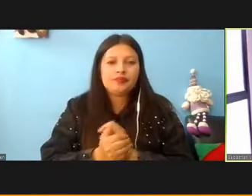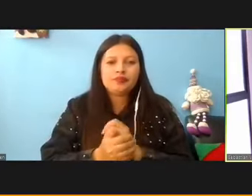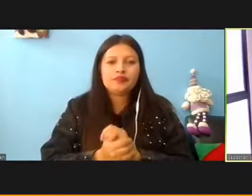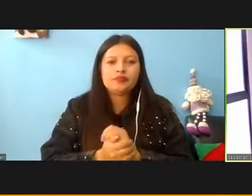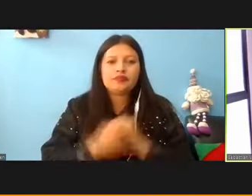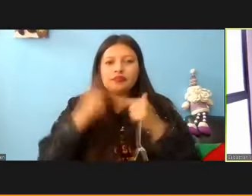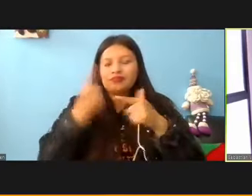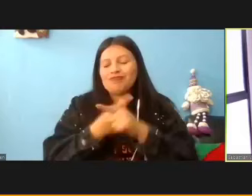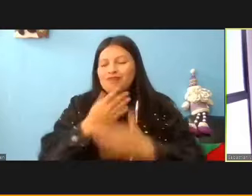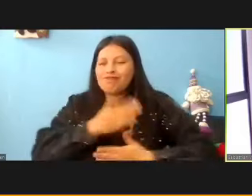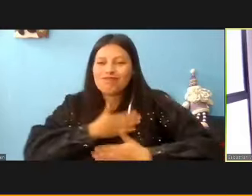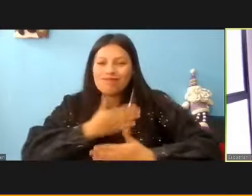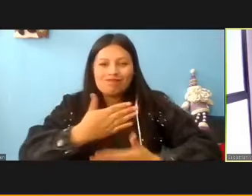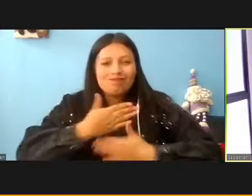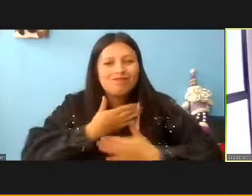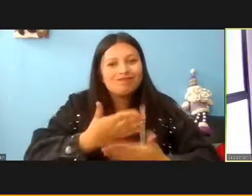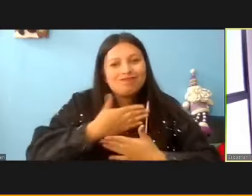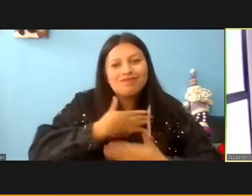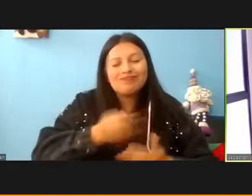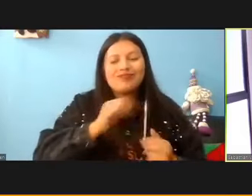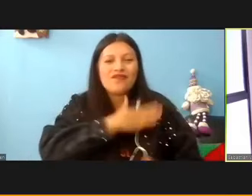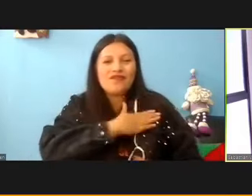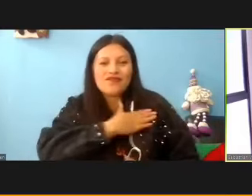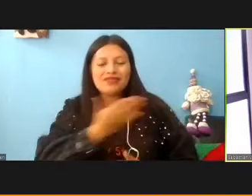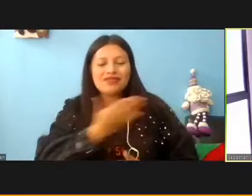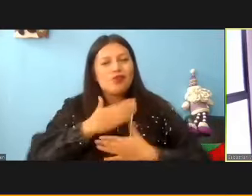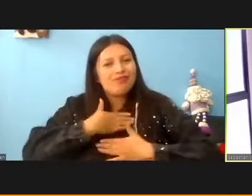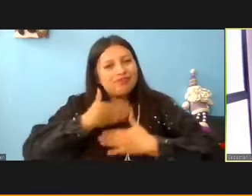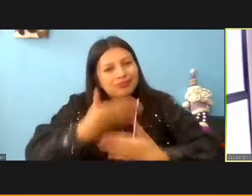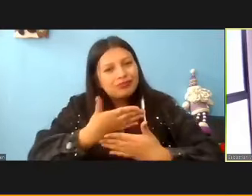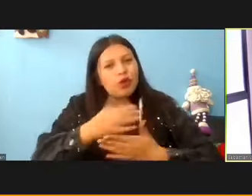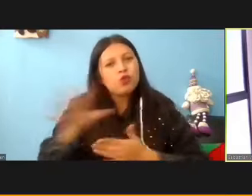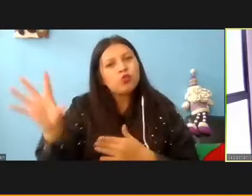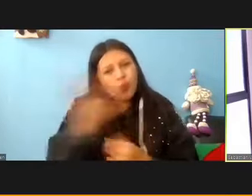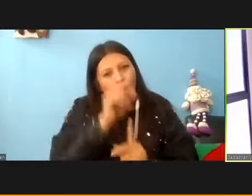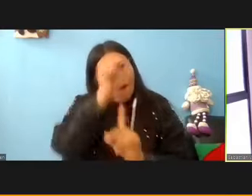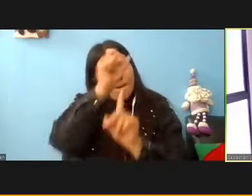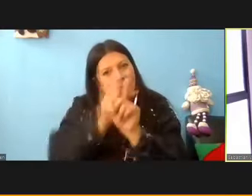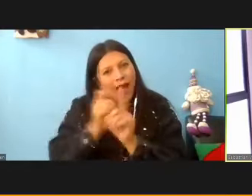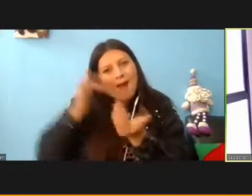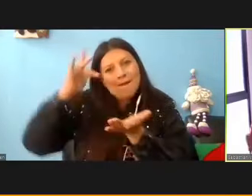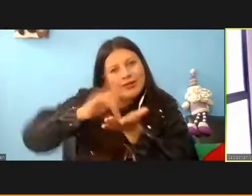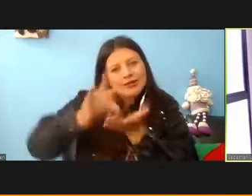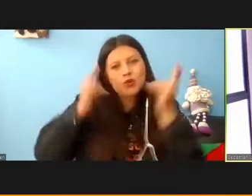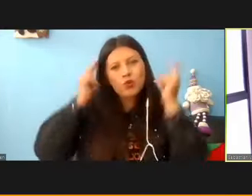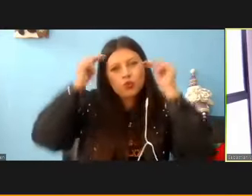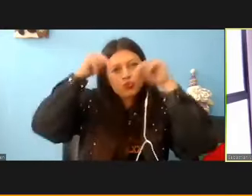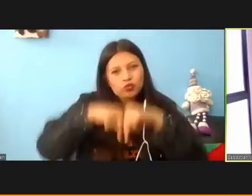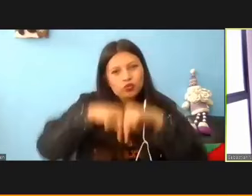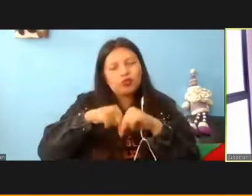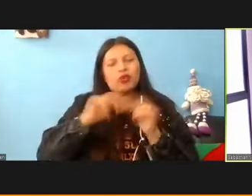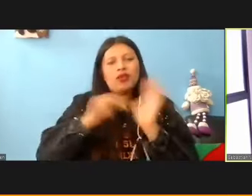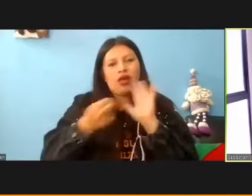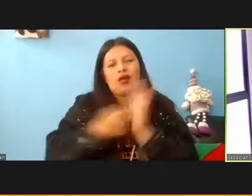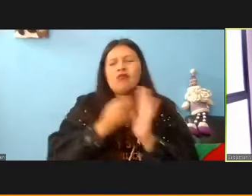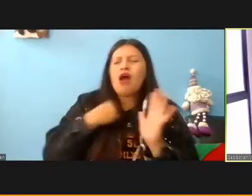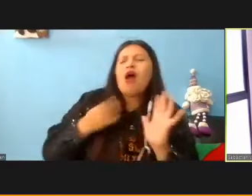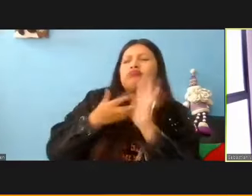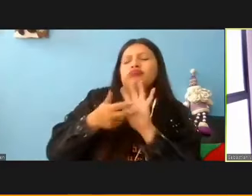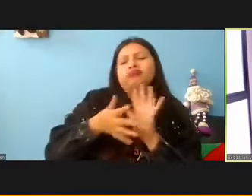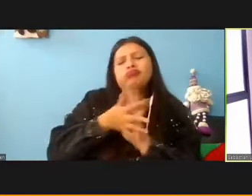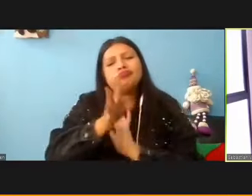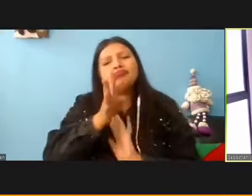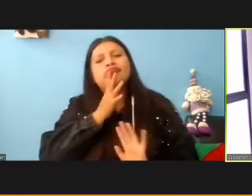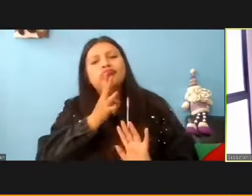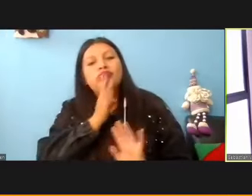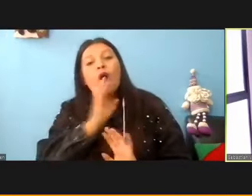Entonces, felicitaciones de verdad a todos, todas las personas que participaron de este encuentro, sea como hablando de sus experiencias o